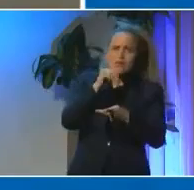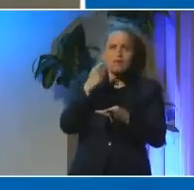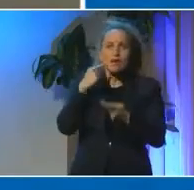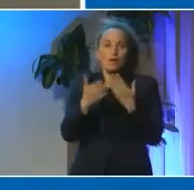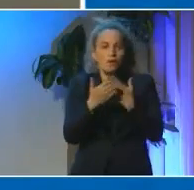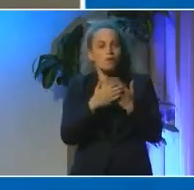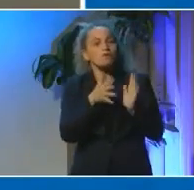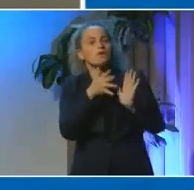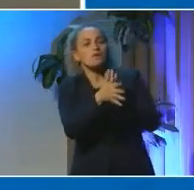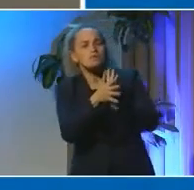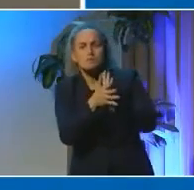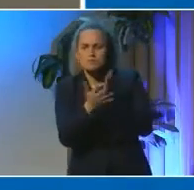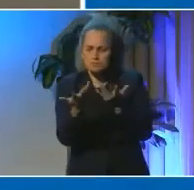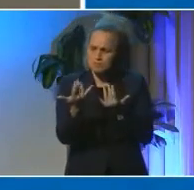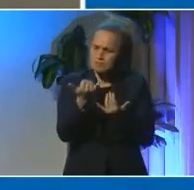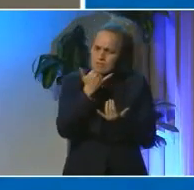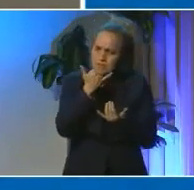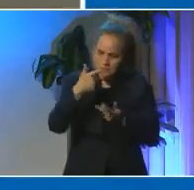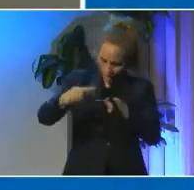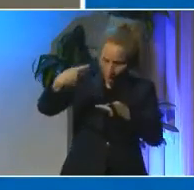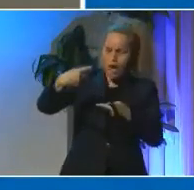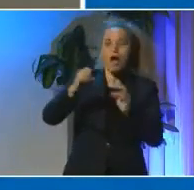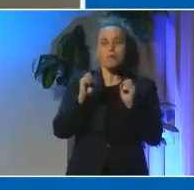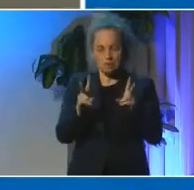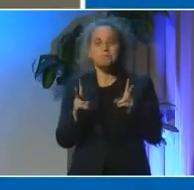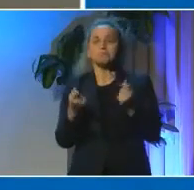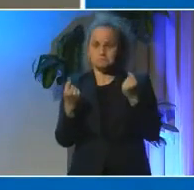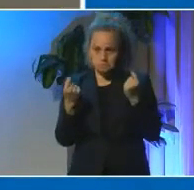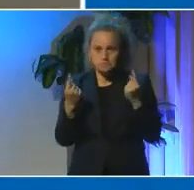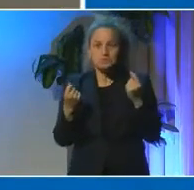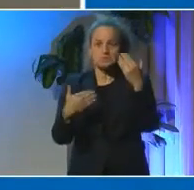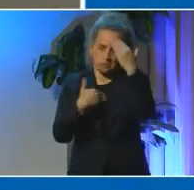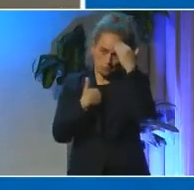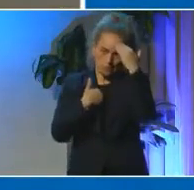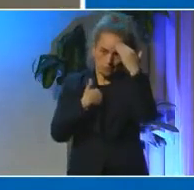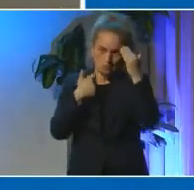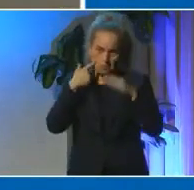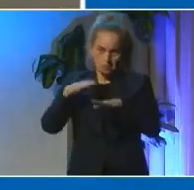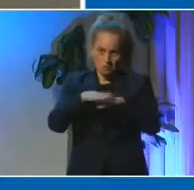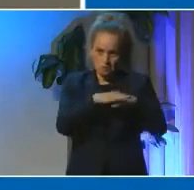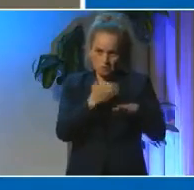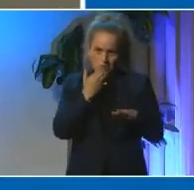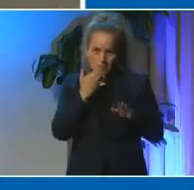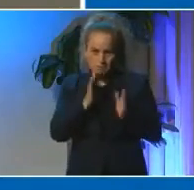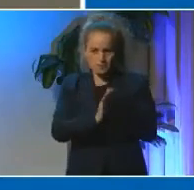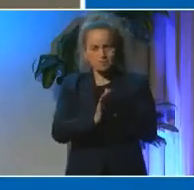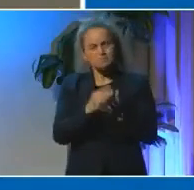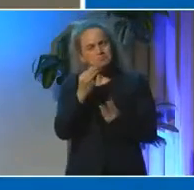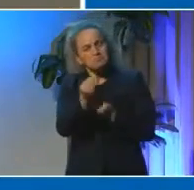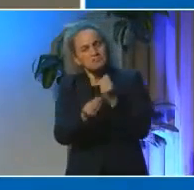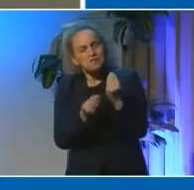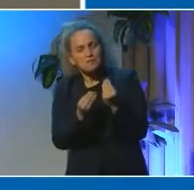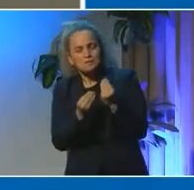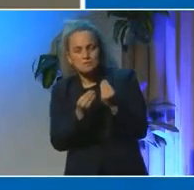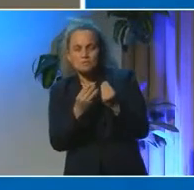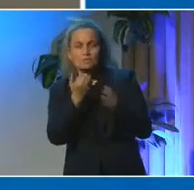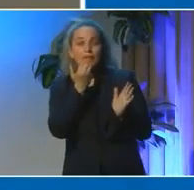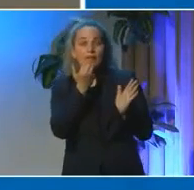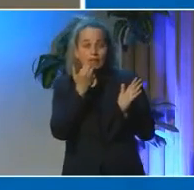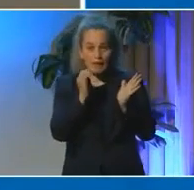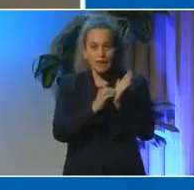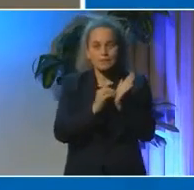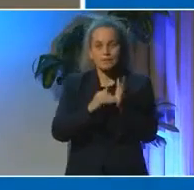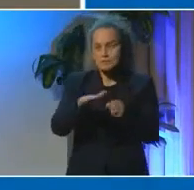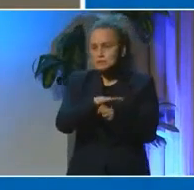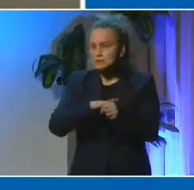consumidor Por qué no está la caja y el consumidor va a valorar eso que usted está haciendo como compañía Qué estamos haciendo por ejemplo en